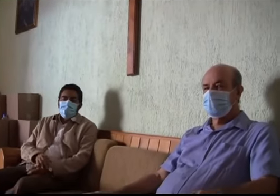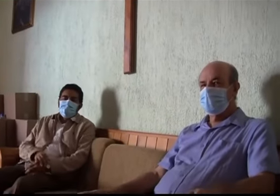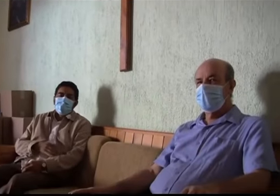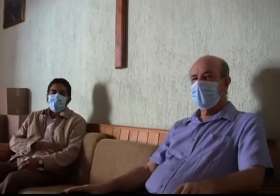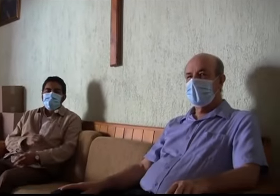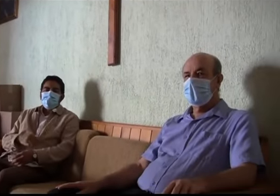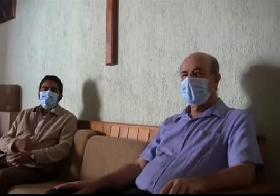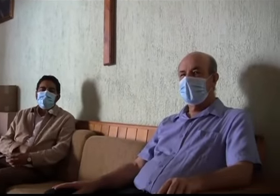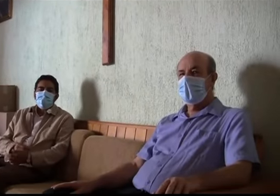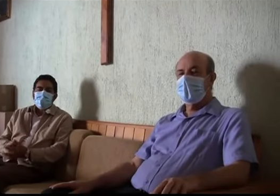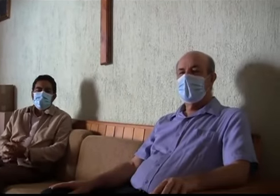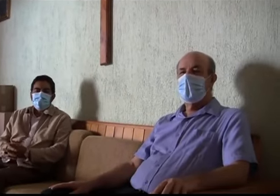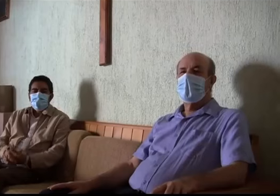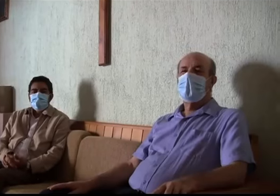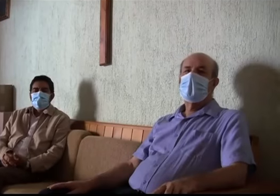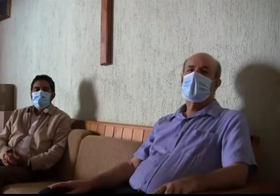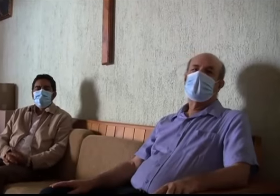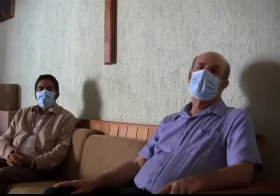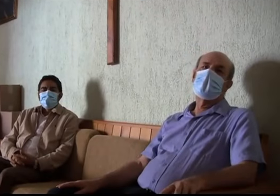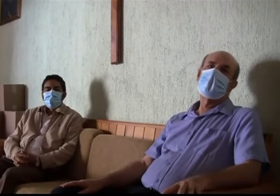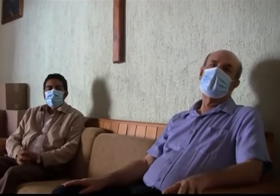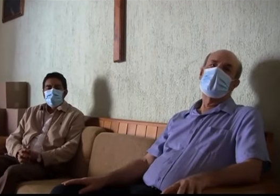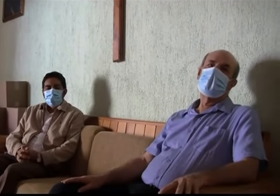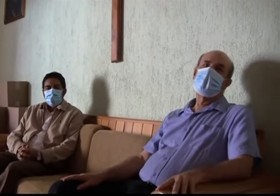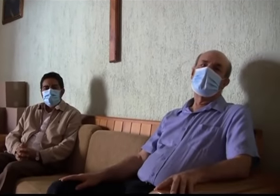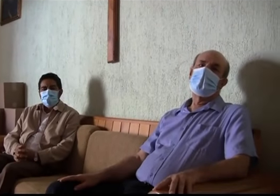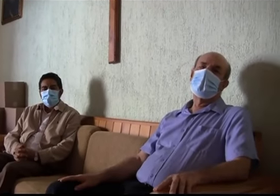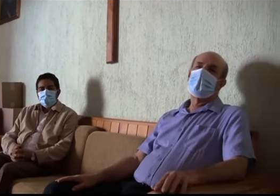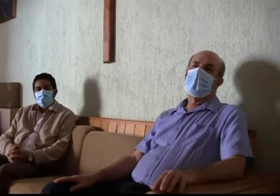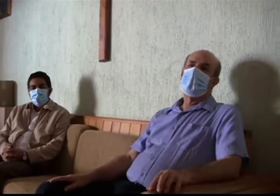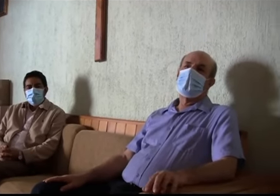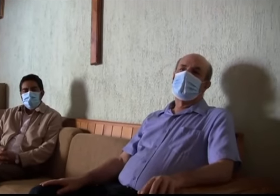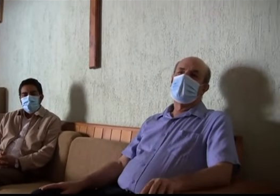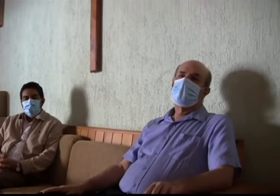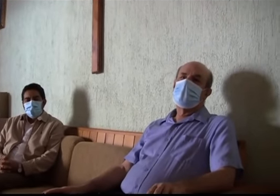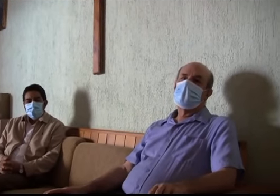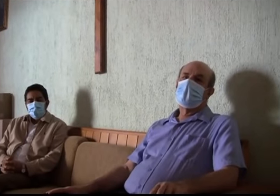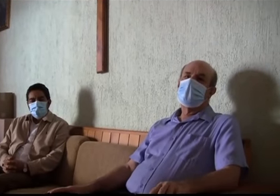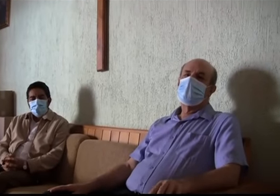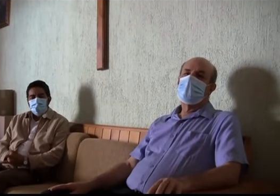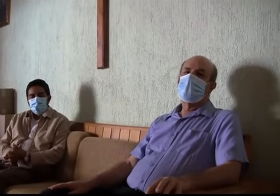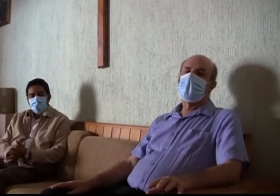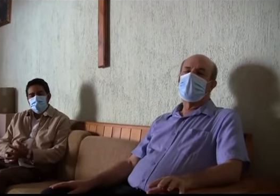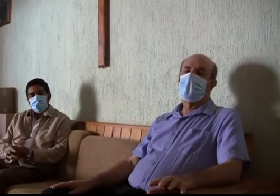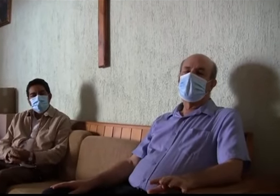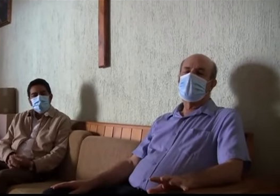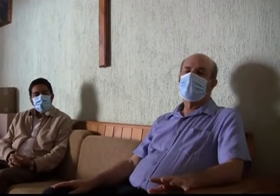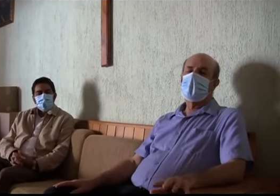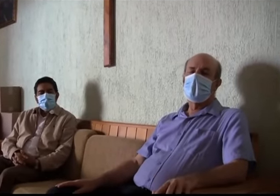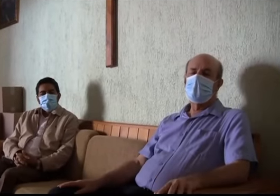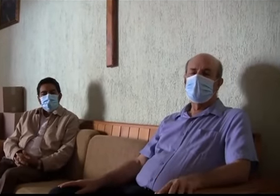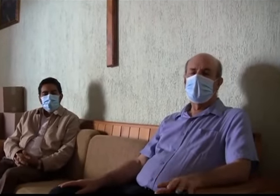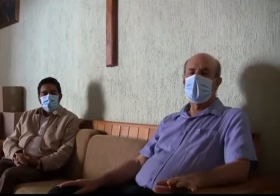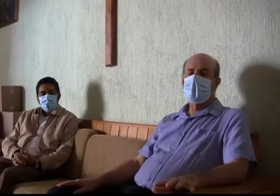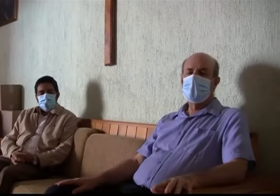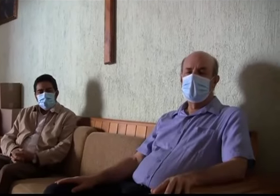Hola, ¿nos pueden comentar cuáles son sus nombres y sus cargos, por favor? Sí, mi nombre es